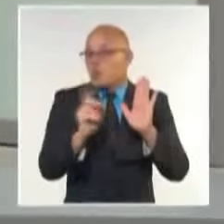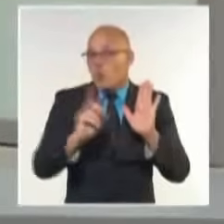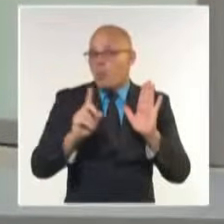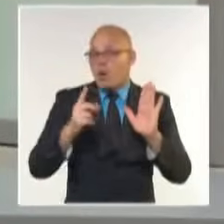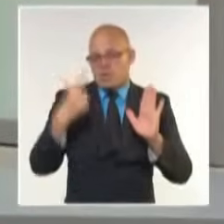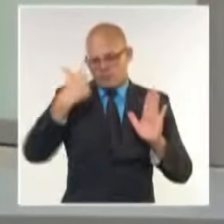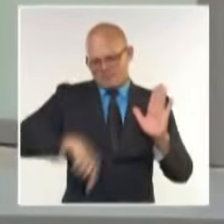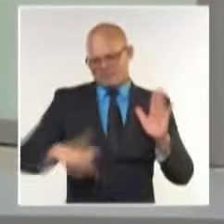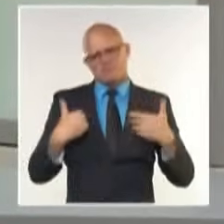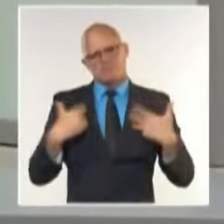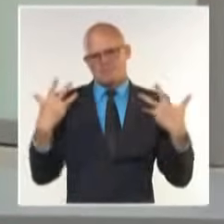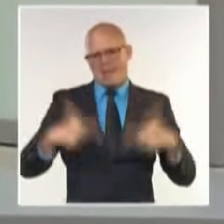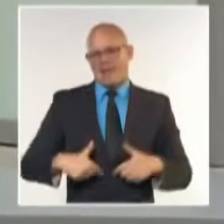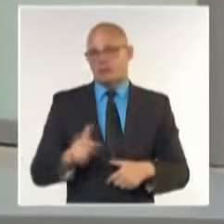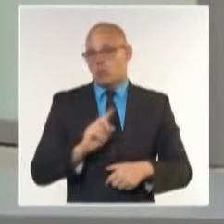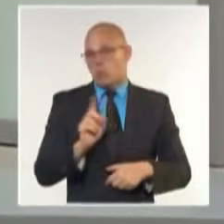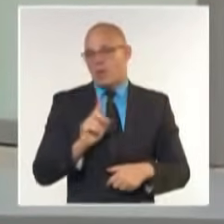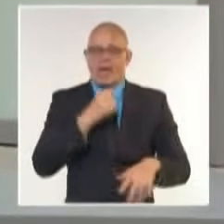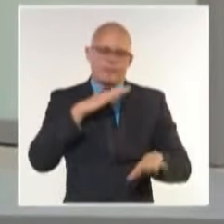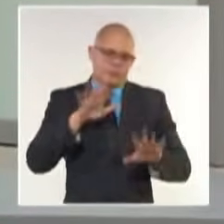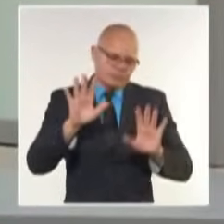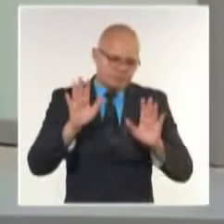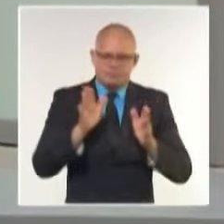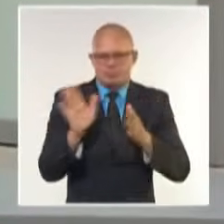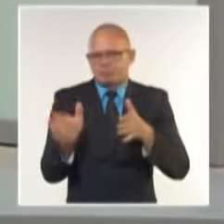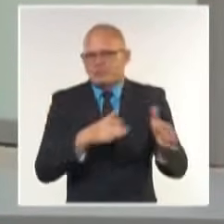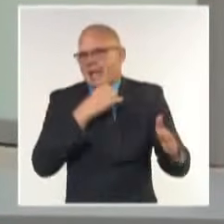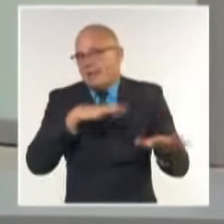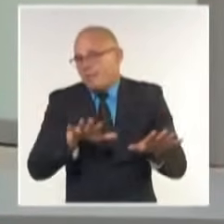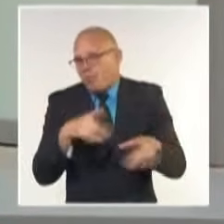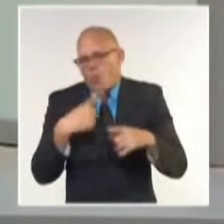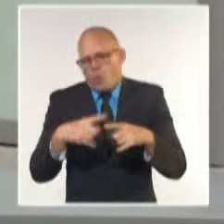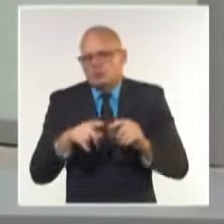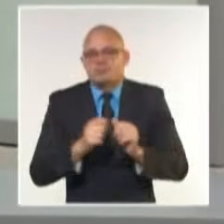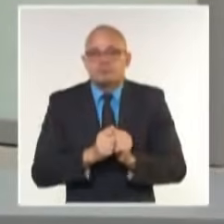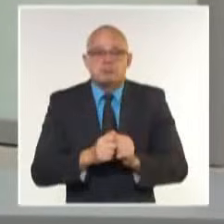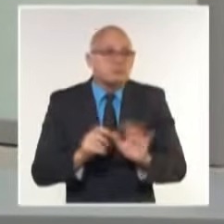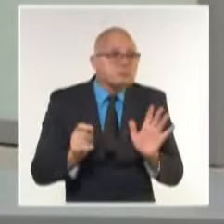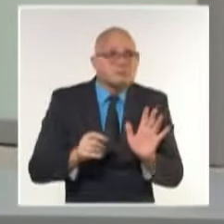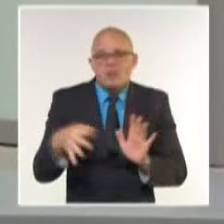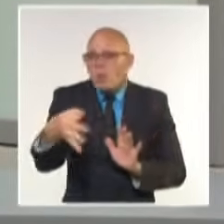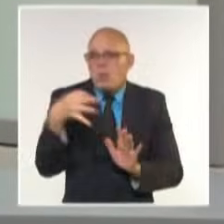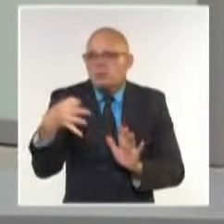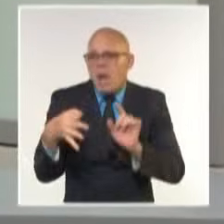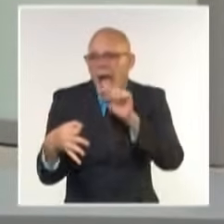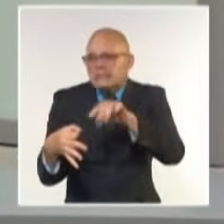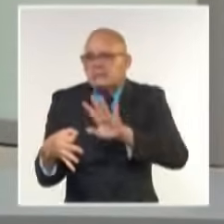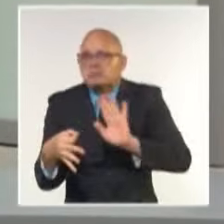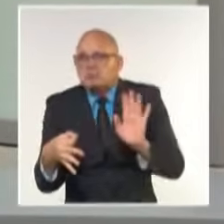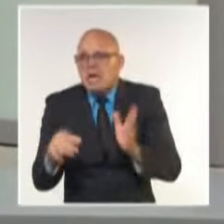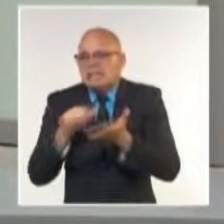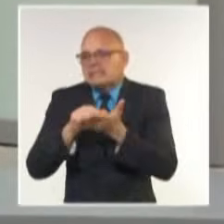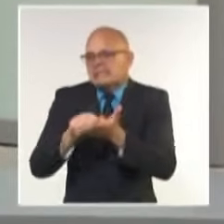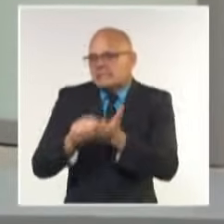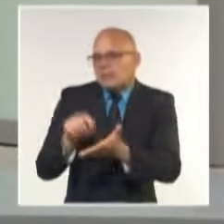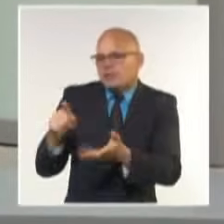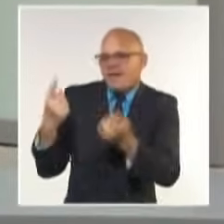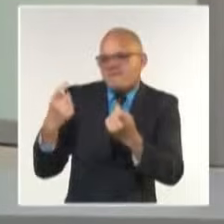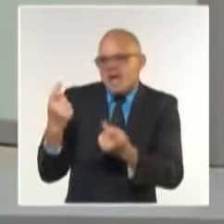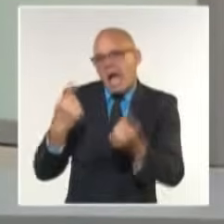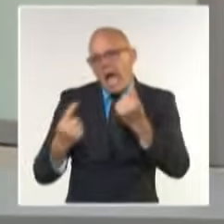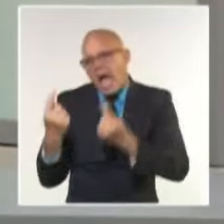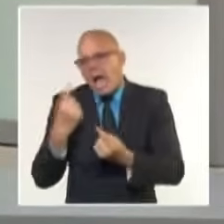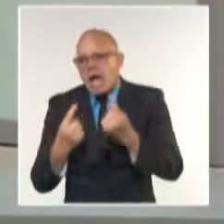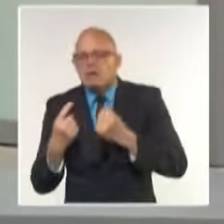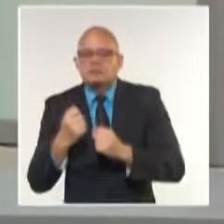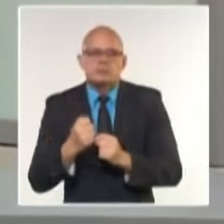un caso, el municipio X, donde esta empresa estatal necesita este servicio y la única empresa del sector no estatal que